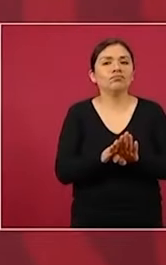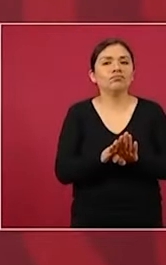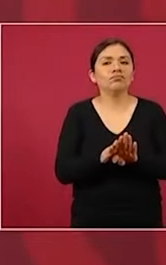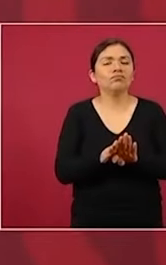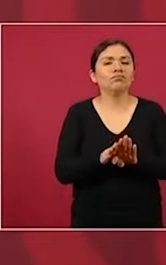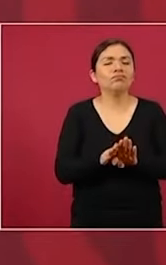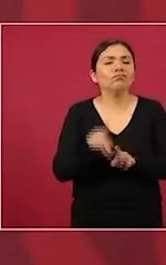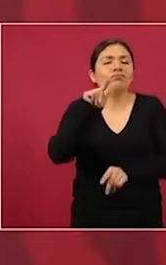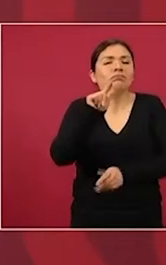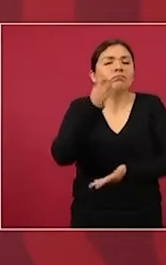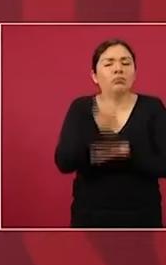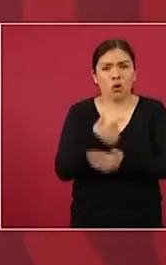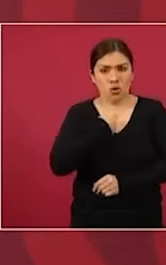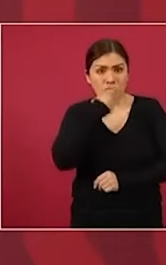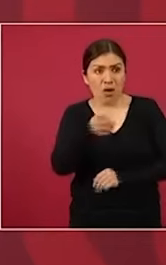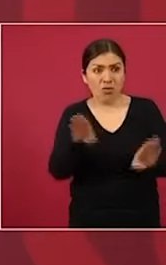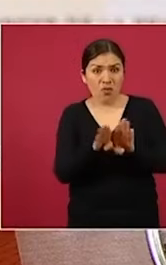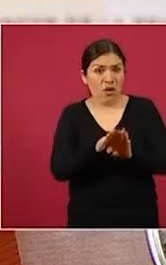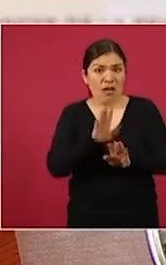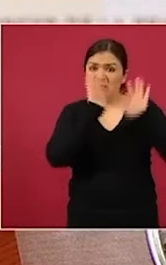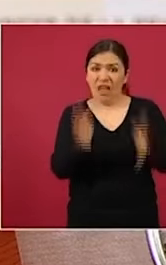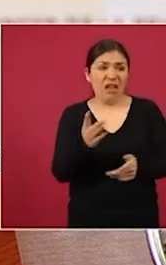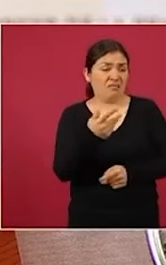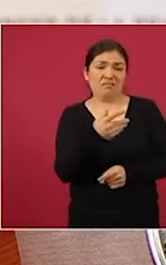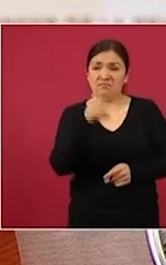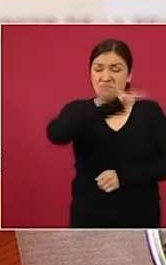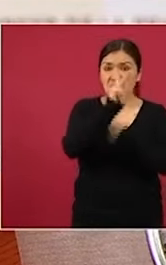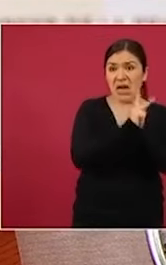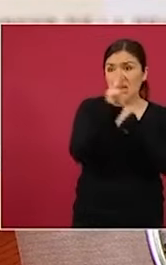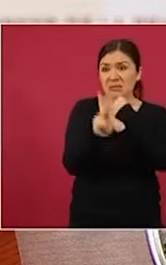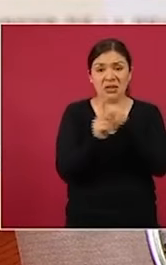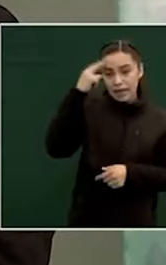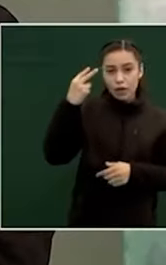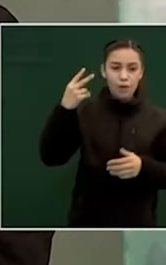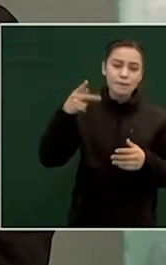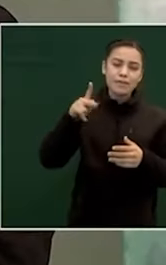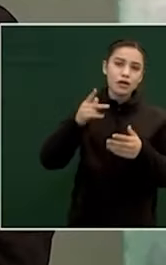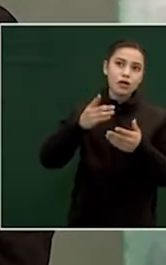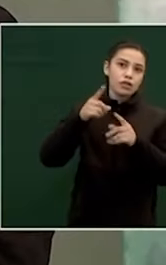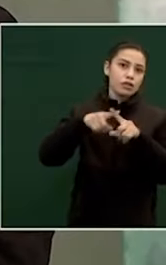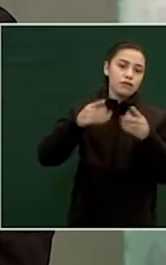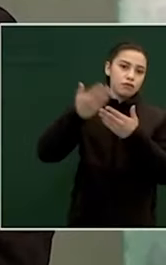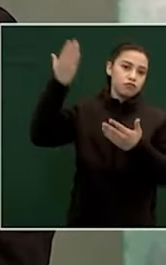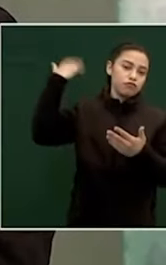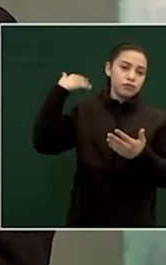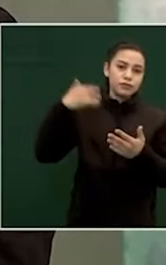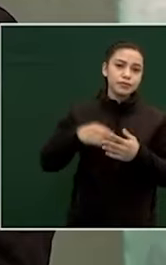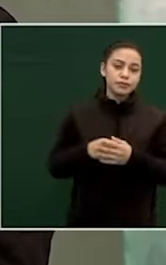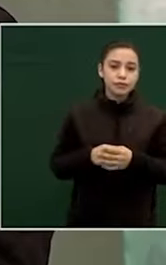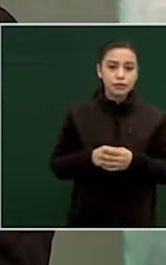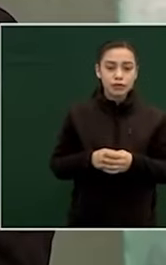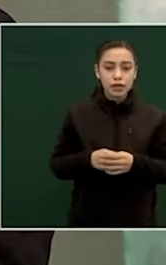pueda discutir sobre lo que fue la conquista española. Y ahí, pues, la verdad es que ganamos por goleada porque los argumentos son... Y las